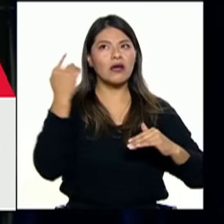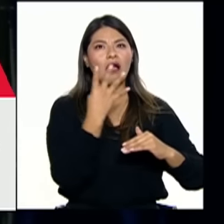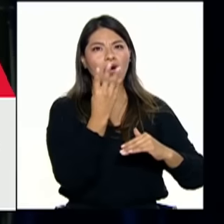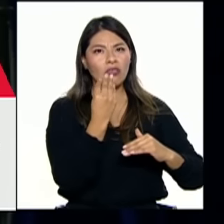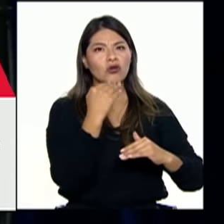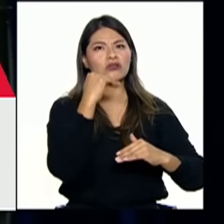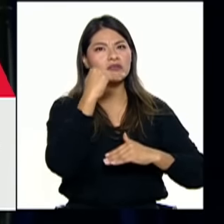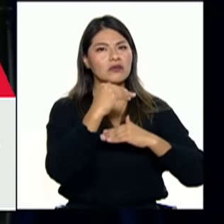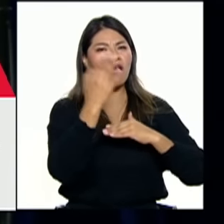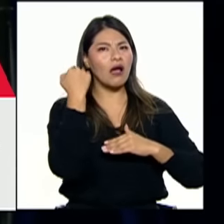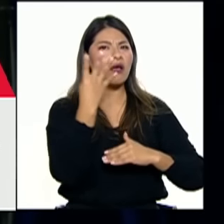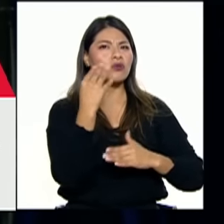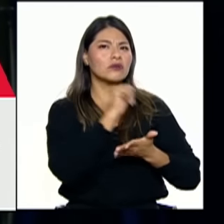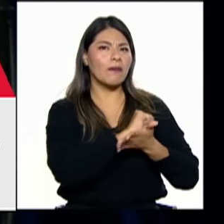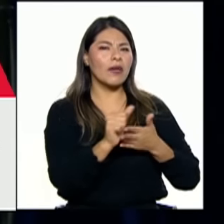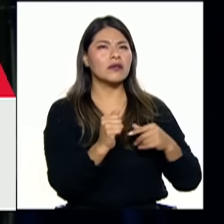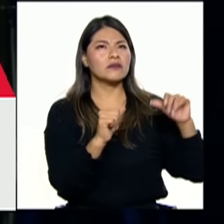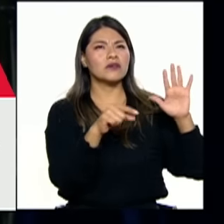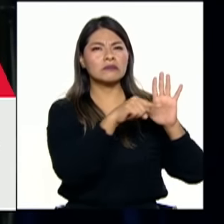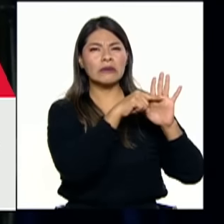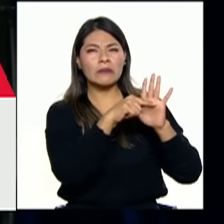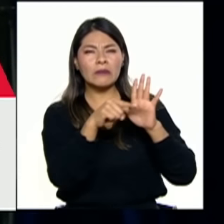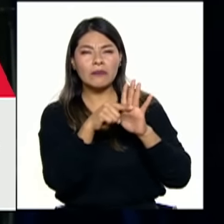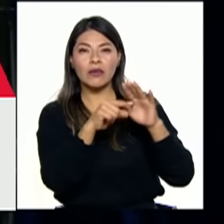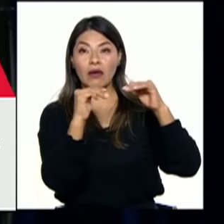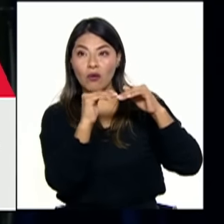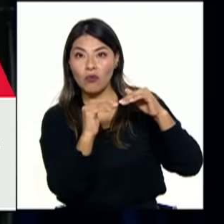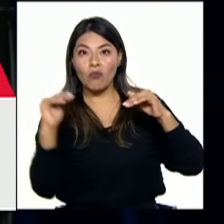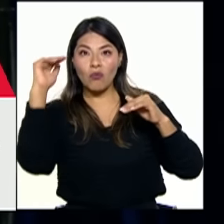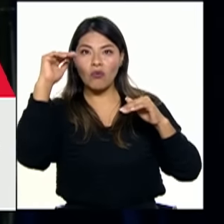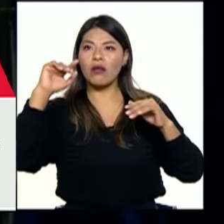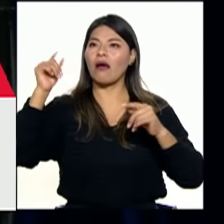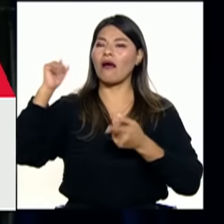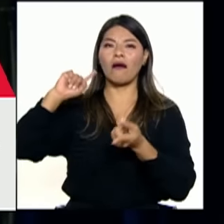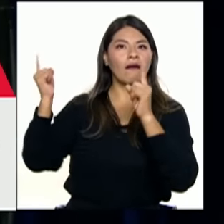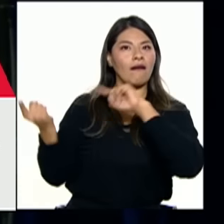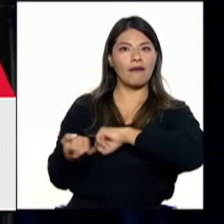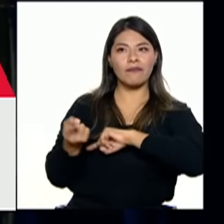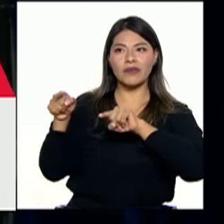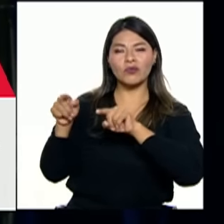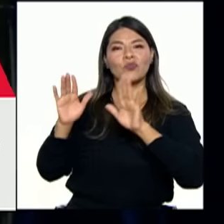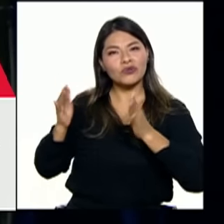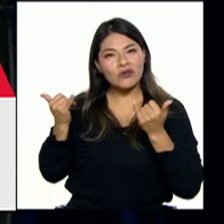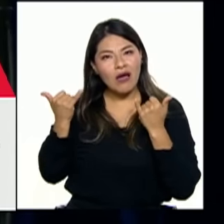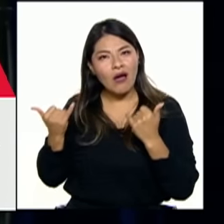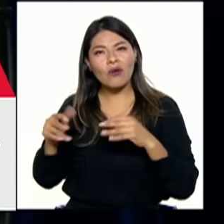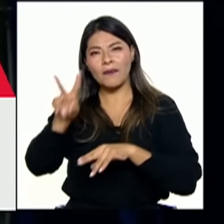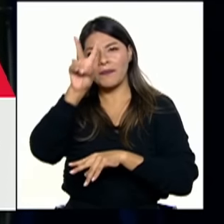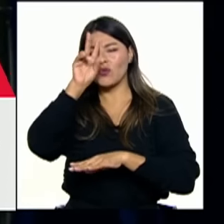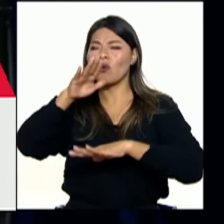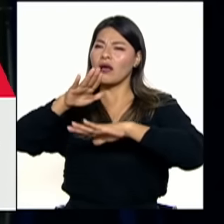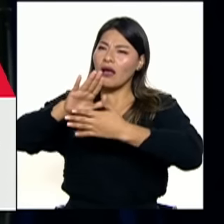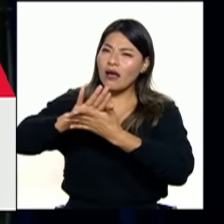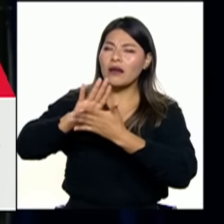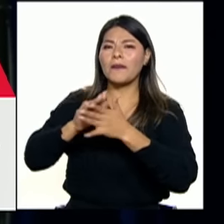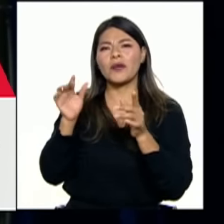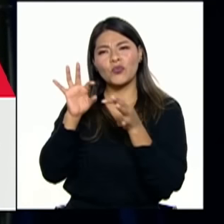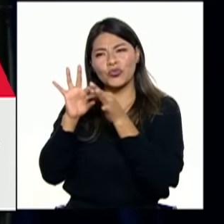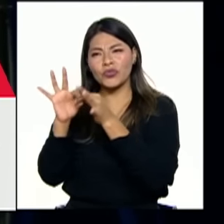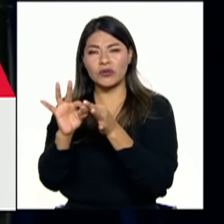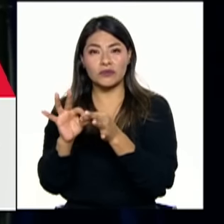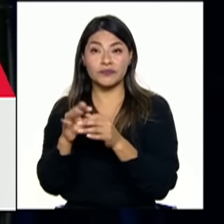cifras negativas. Por ello, es muy importante que el país se mantenga en calma, en paz, en unidad. Como dijo